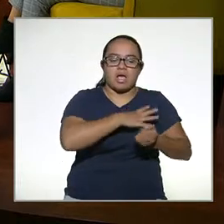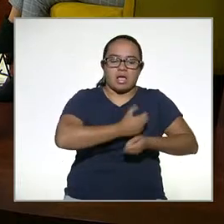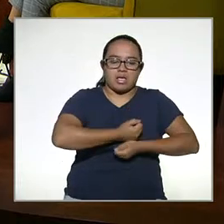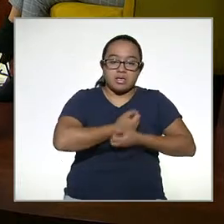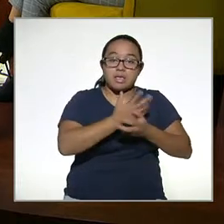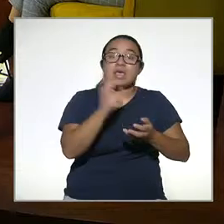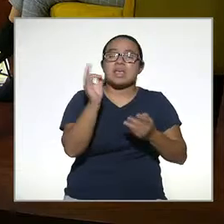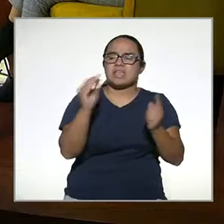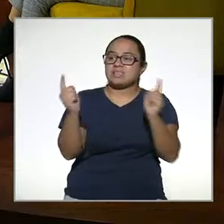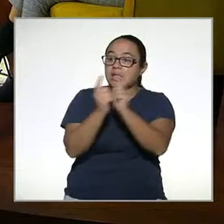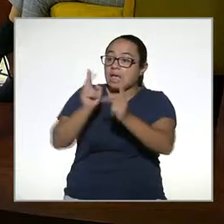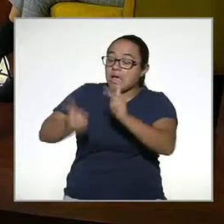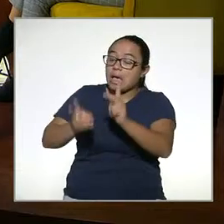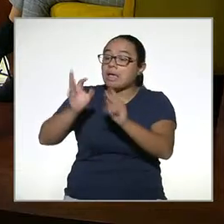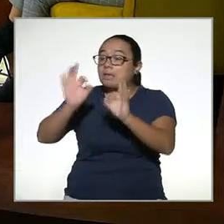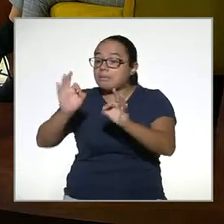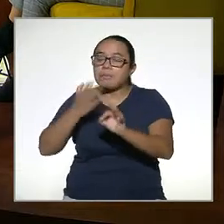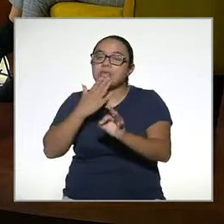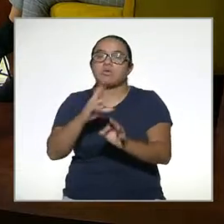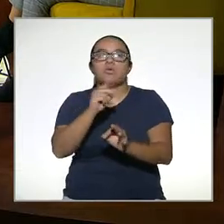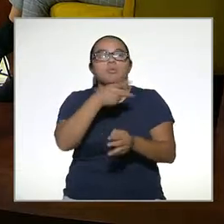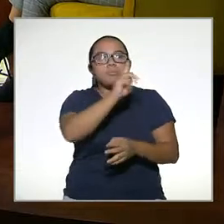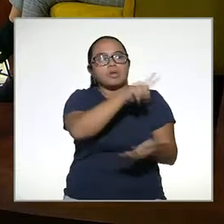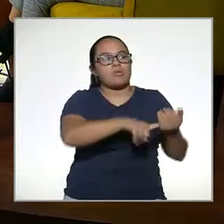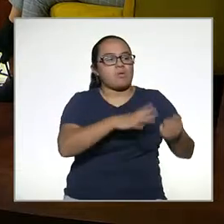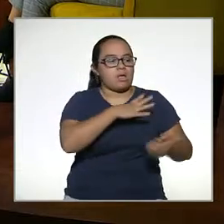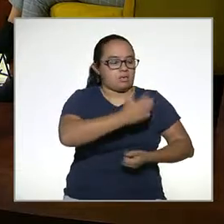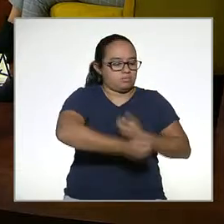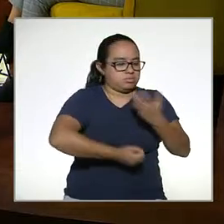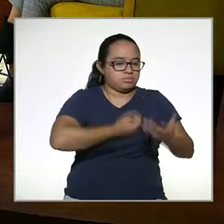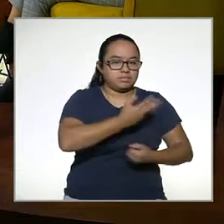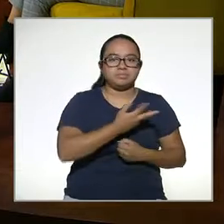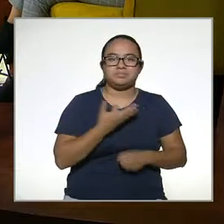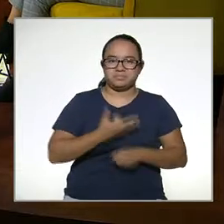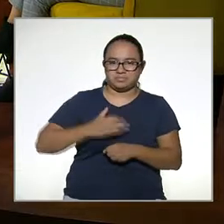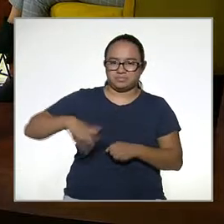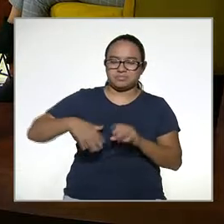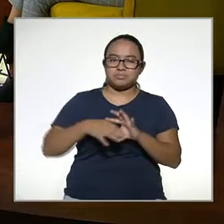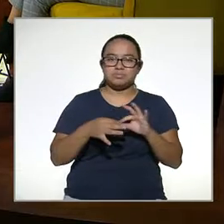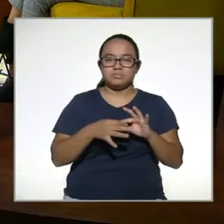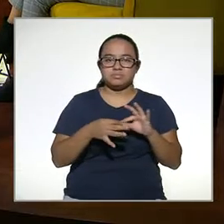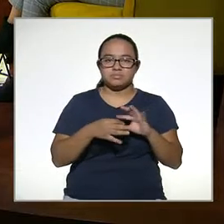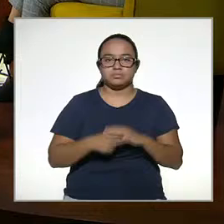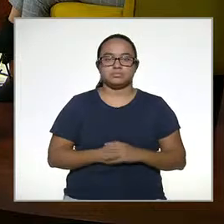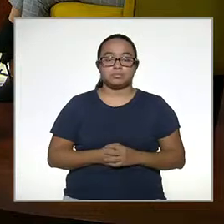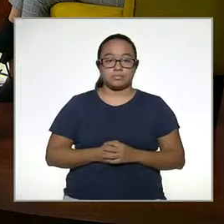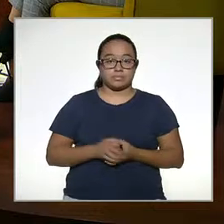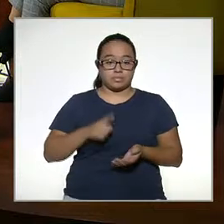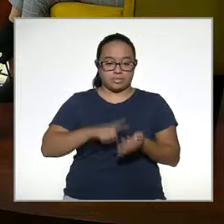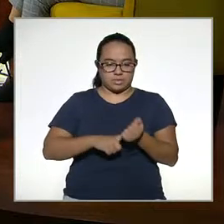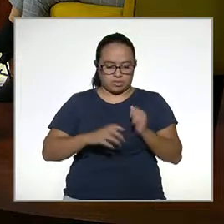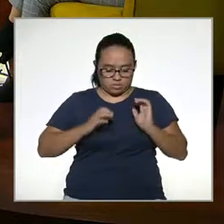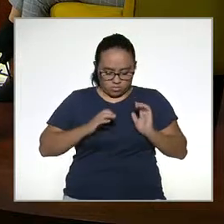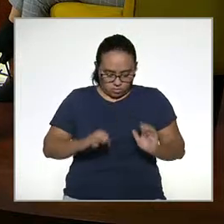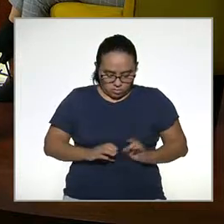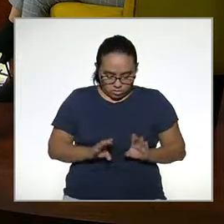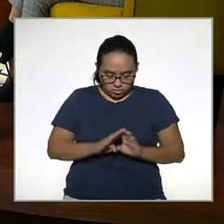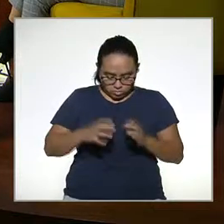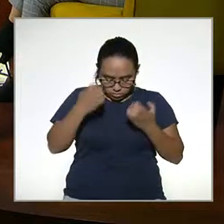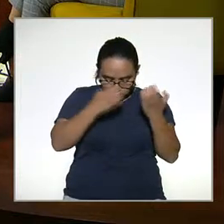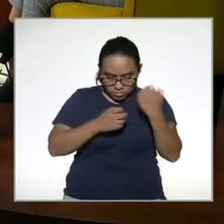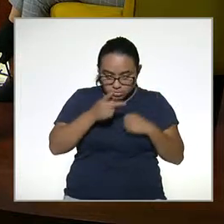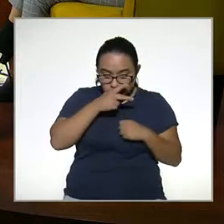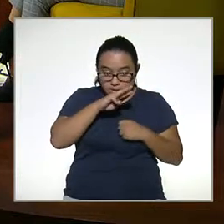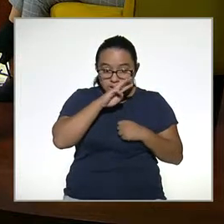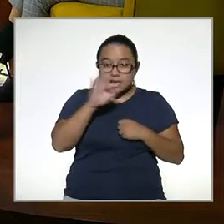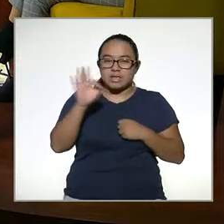sea con ella y de esa manera, como ella espera, es otra cosa. Claro, claro. Y otra cosa es como esto que decías, o sea, como el mismo lenguaje corporal, decías de los padres, bueno,